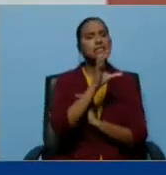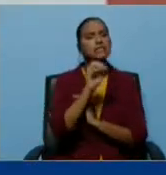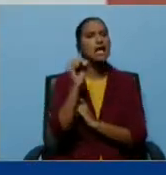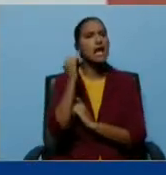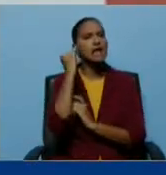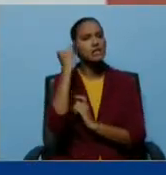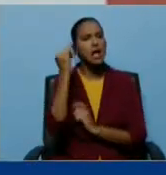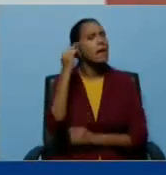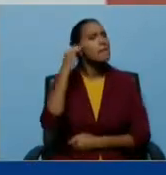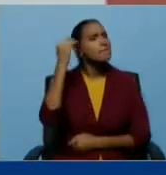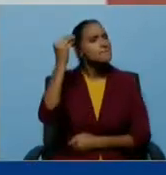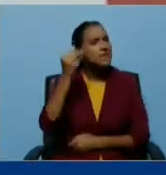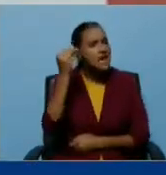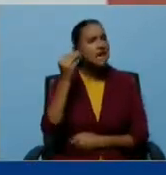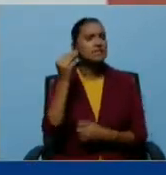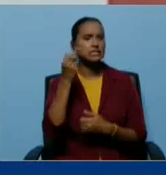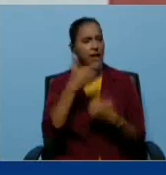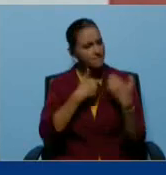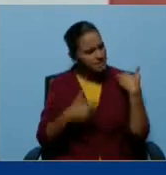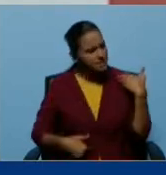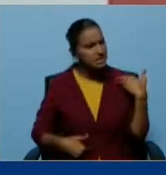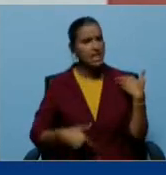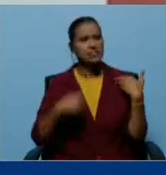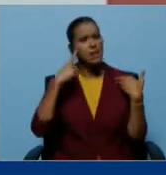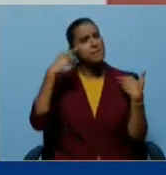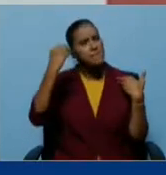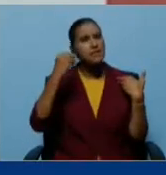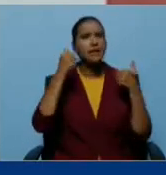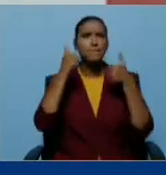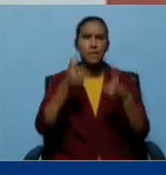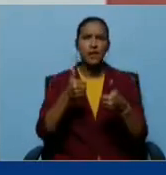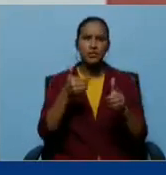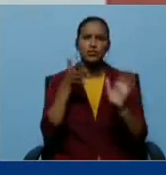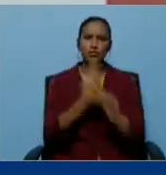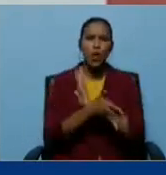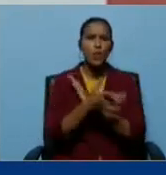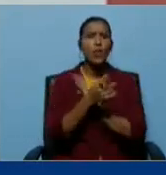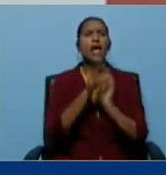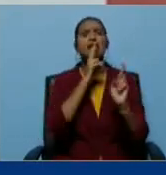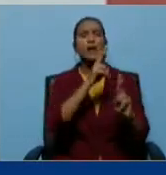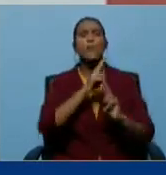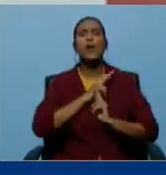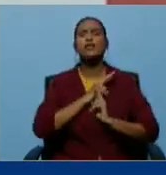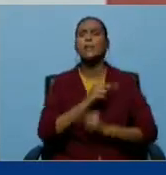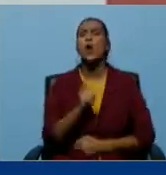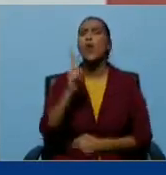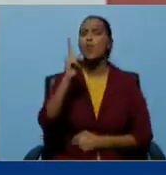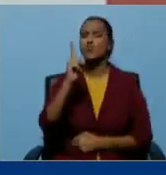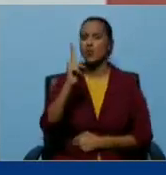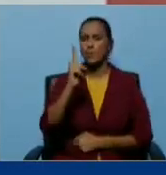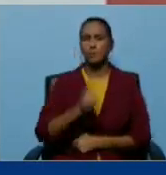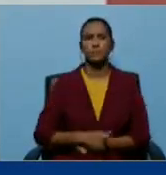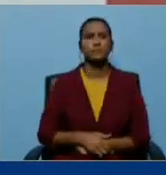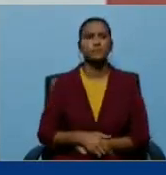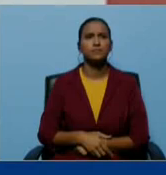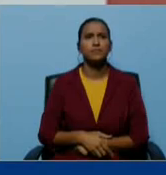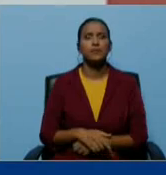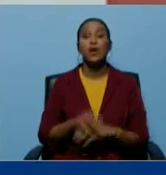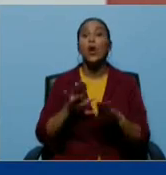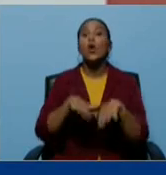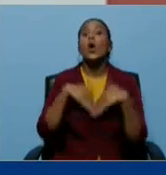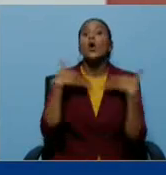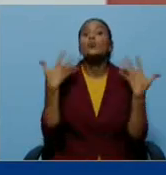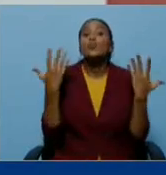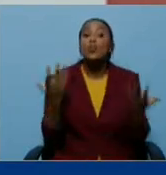piense bien, presidente, piense bien, pero contésteme una sola respuesta. ¿Cuál es